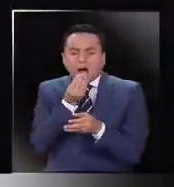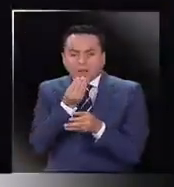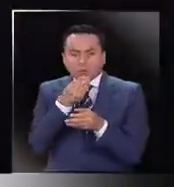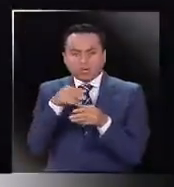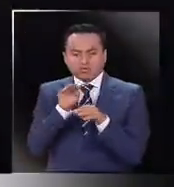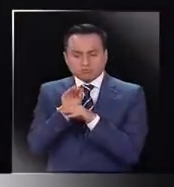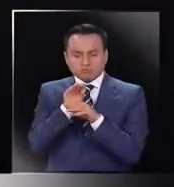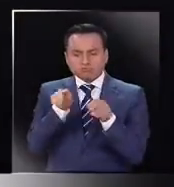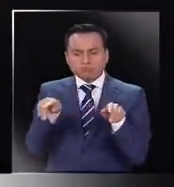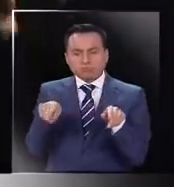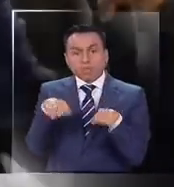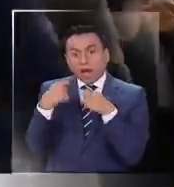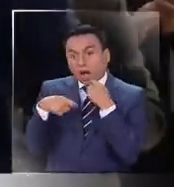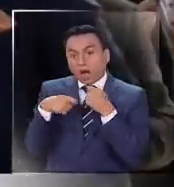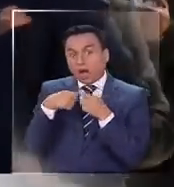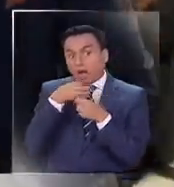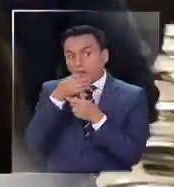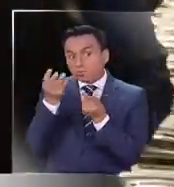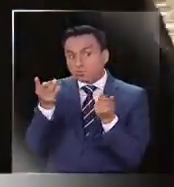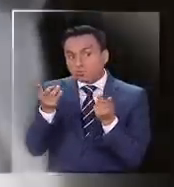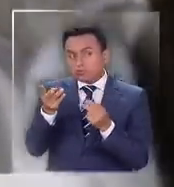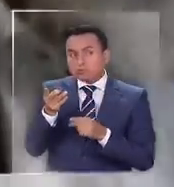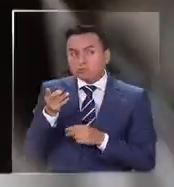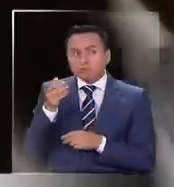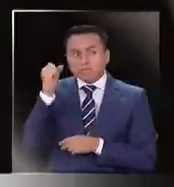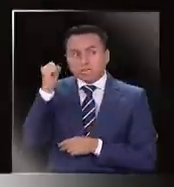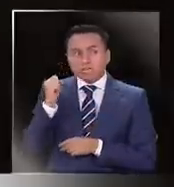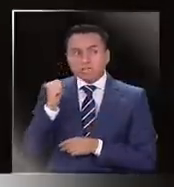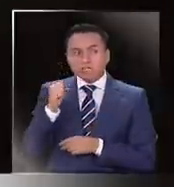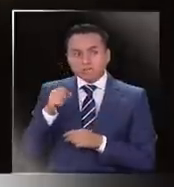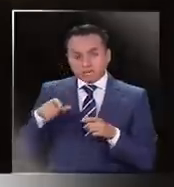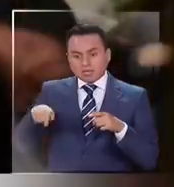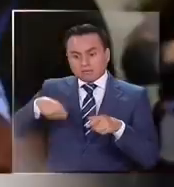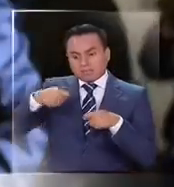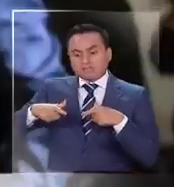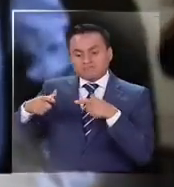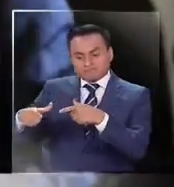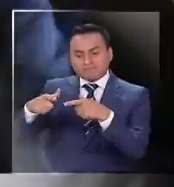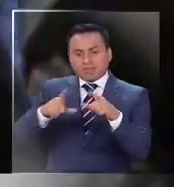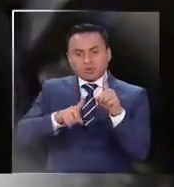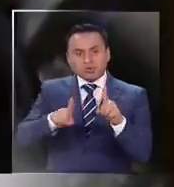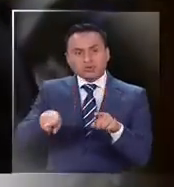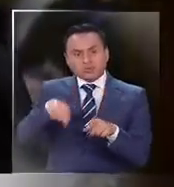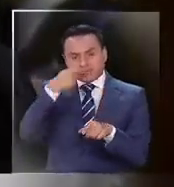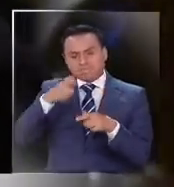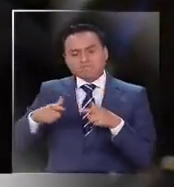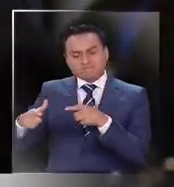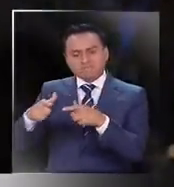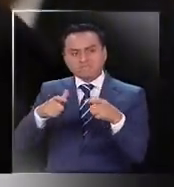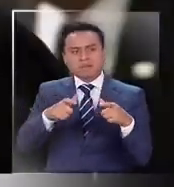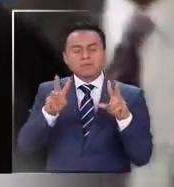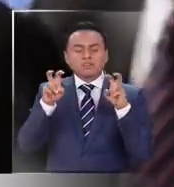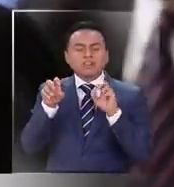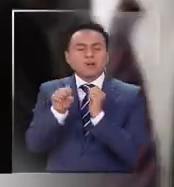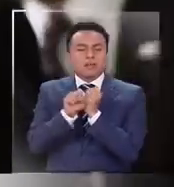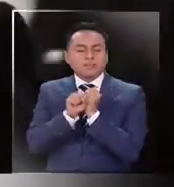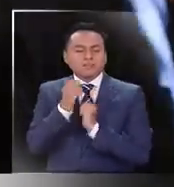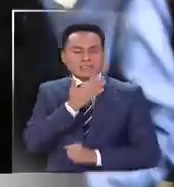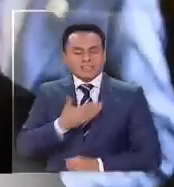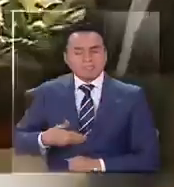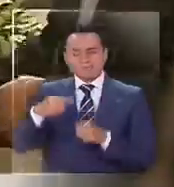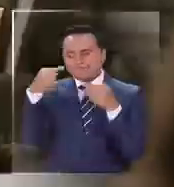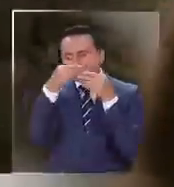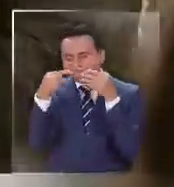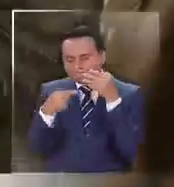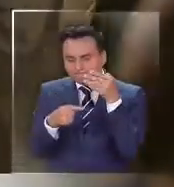los anuncios, Piñera se dio tiempo incluso para servir los platos de algunos de los comensales. En materia laboral, el presidente detalló que